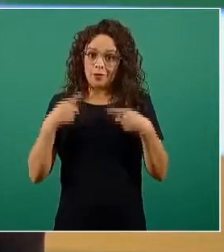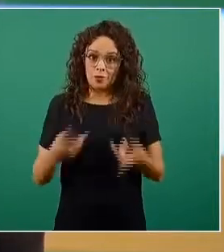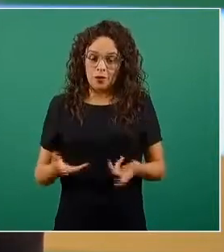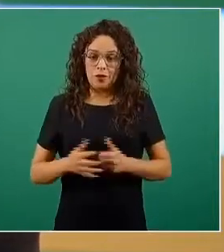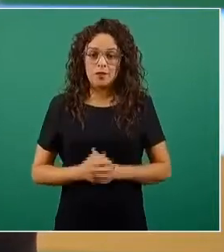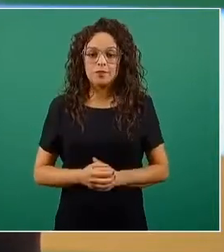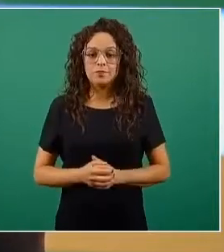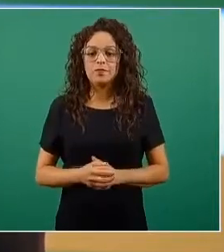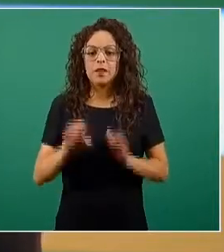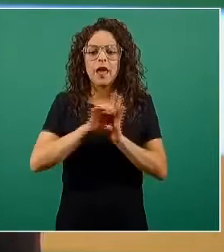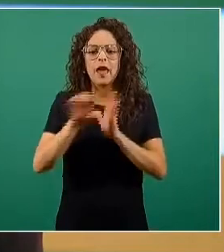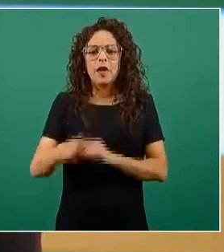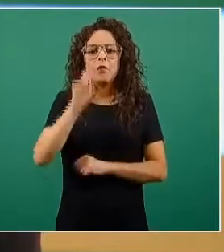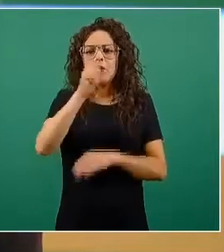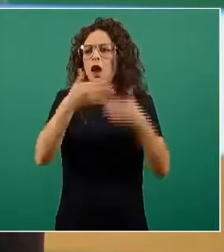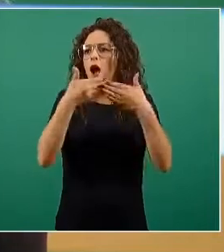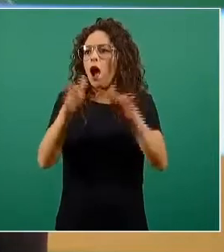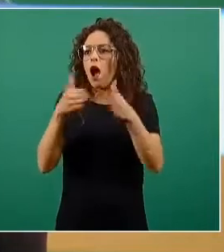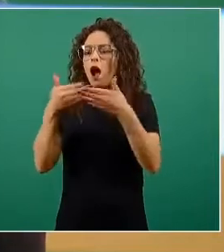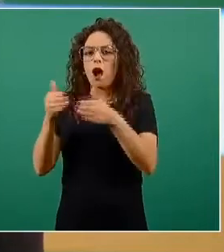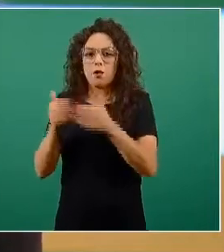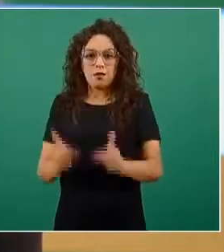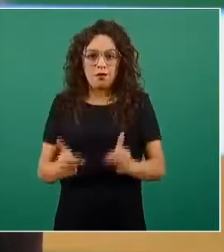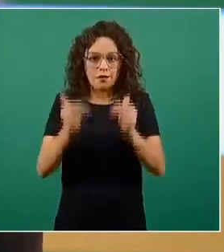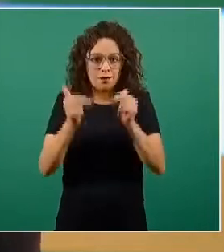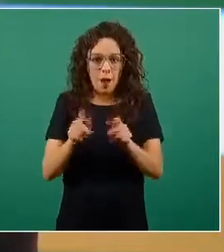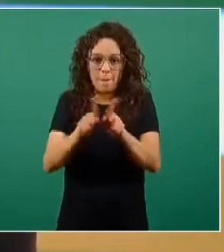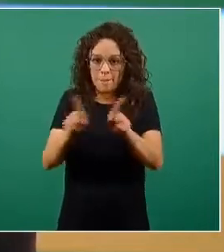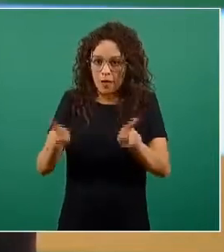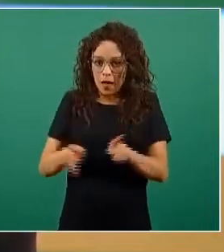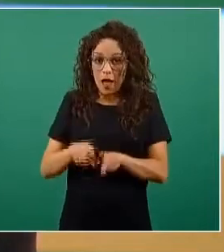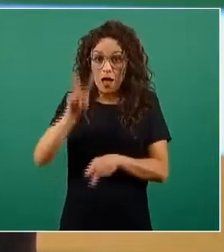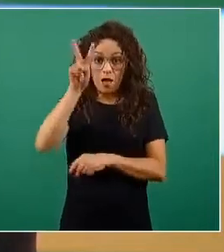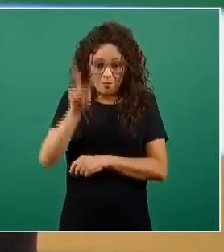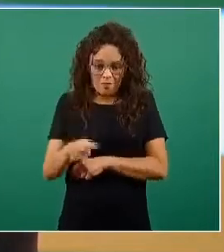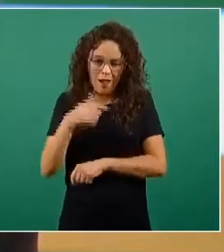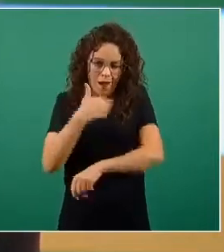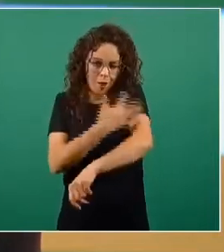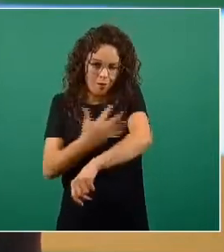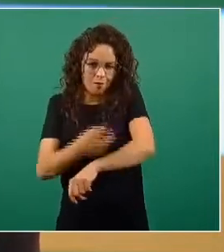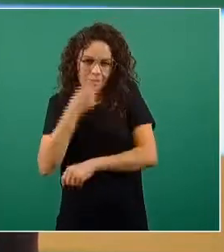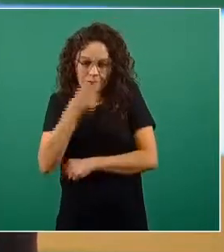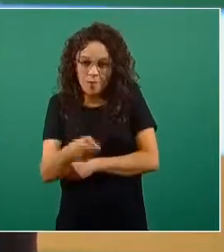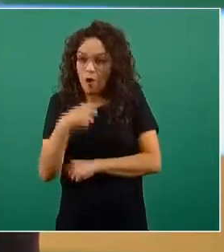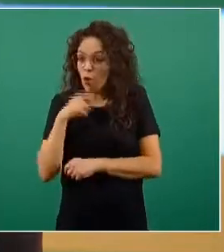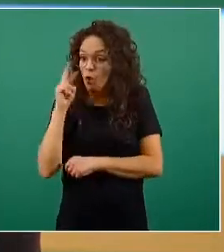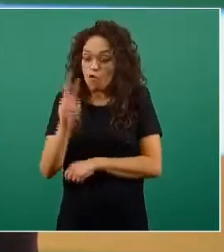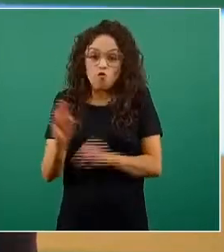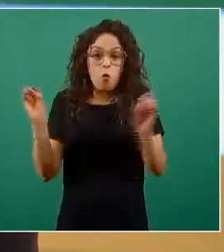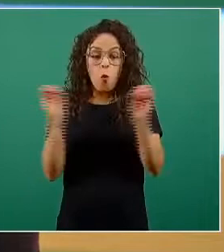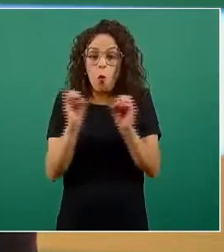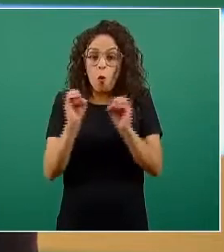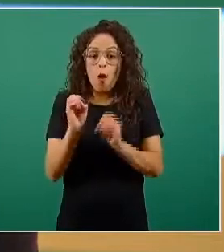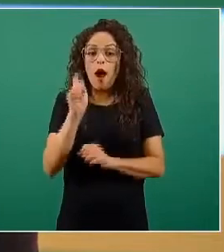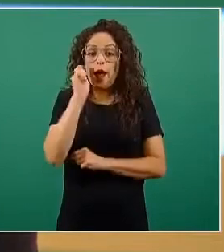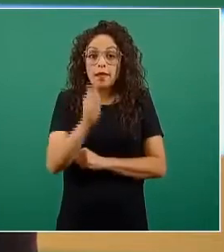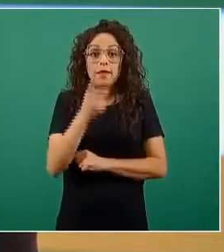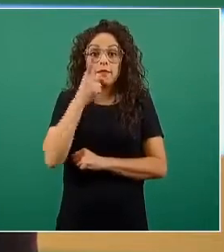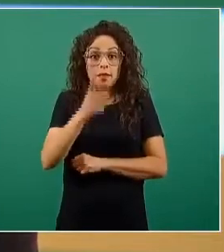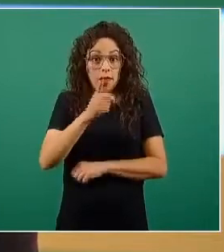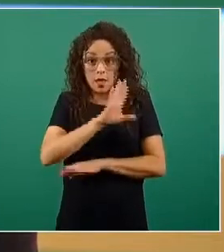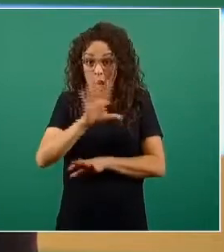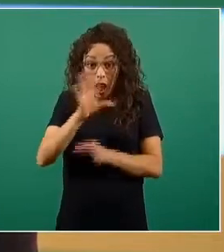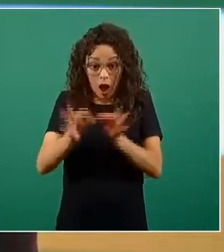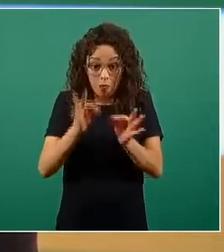de los centros comerciales, yo no, honestamente, no he leído si esto se dará de forma abierta total o manejaremos lo que